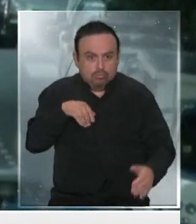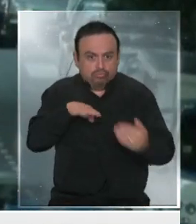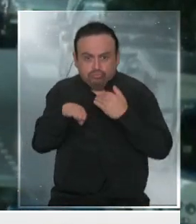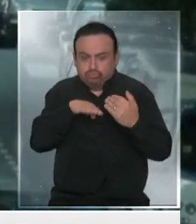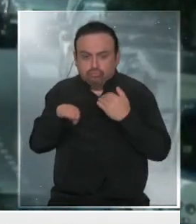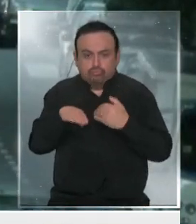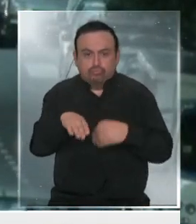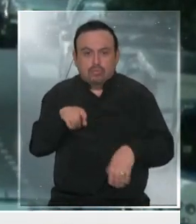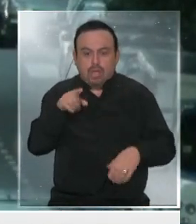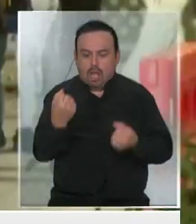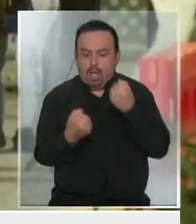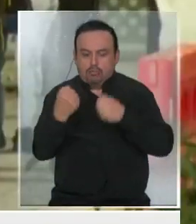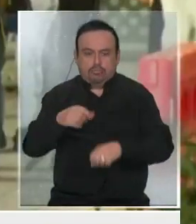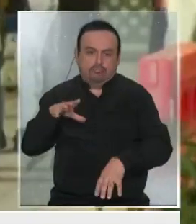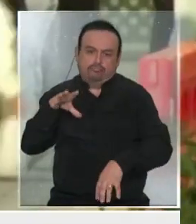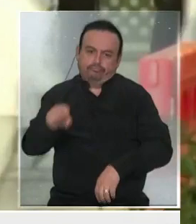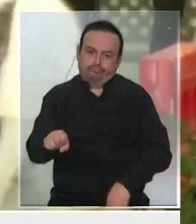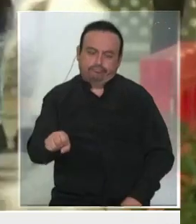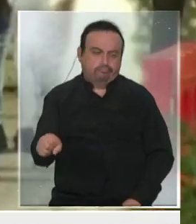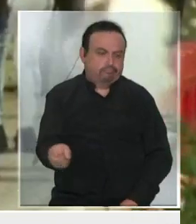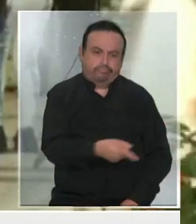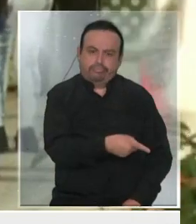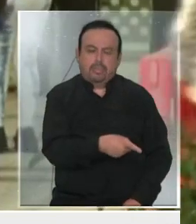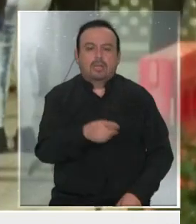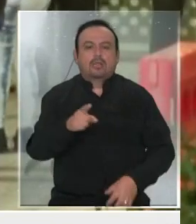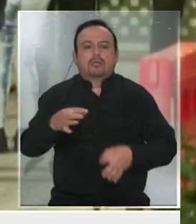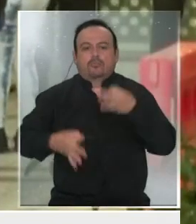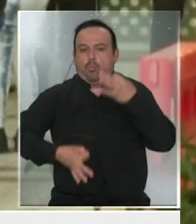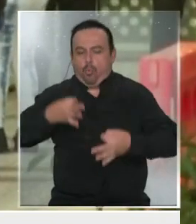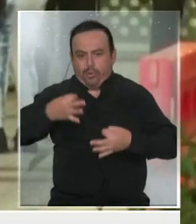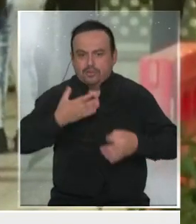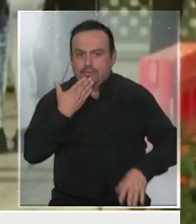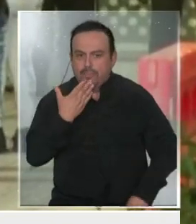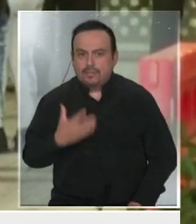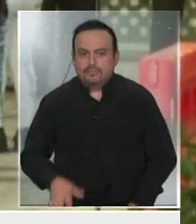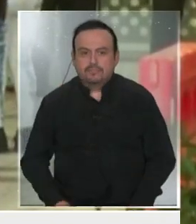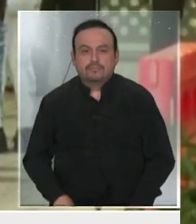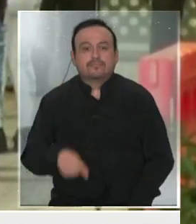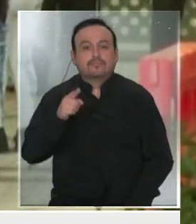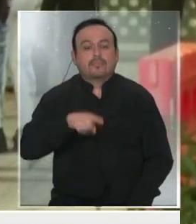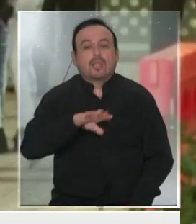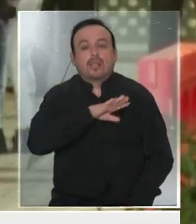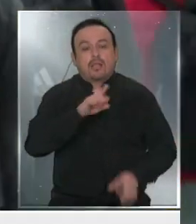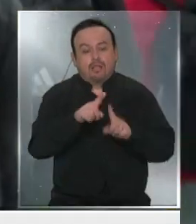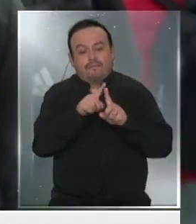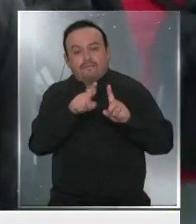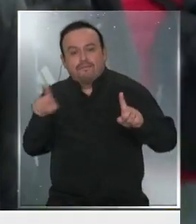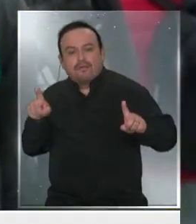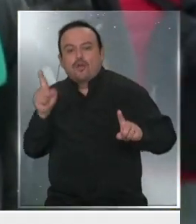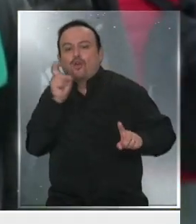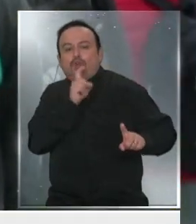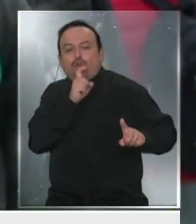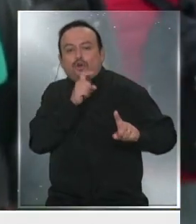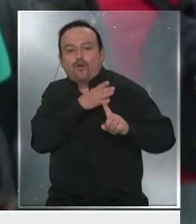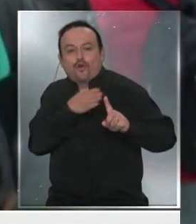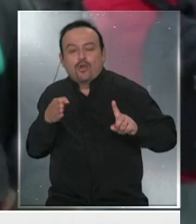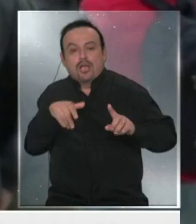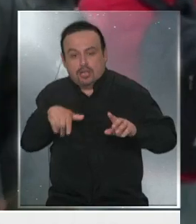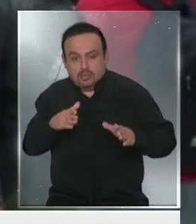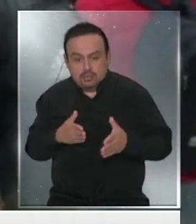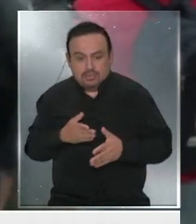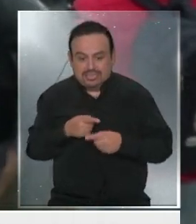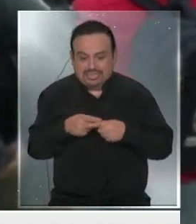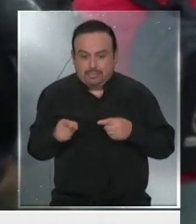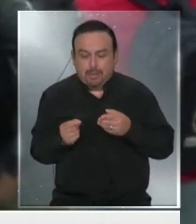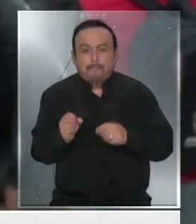va a secuestrar el auto, además de iniciarse un proceso penal. Hoy, después del feriado largo, fue el primer día hábil de la semana